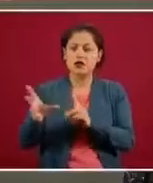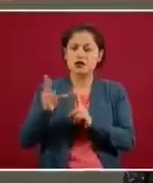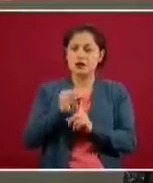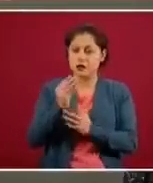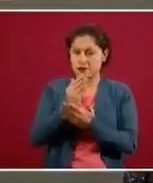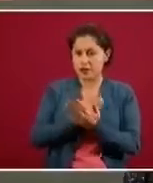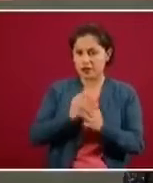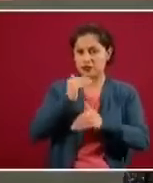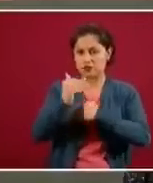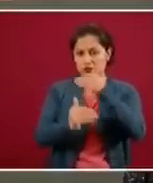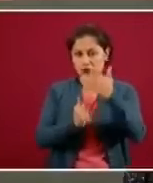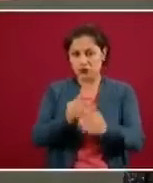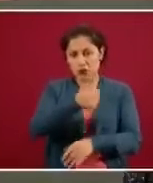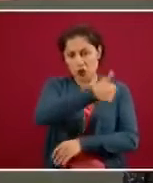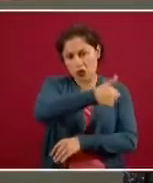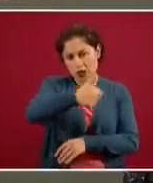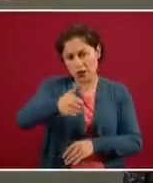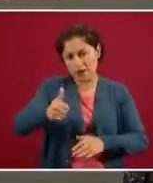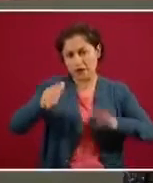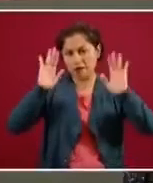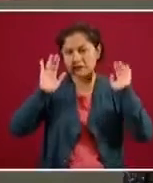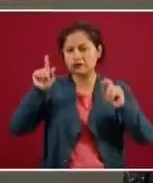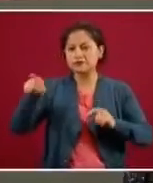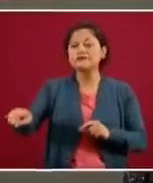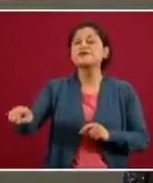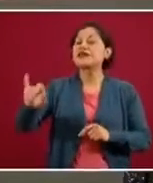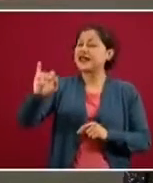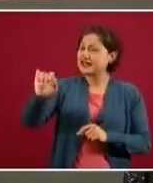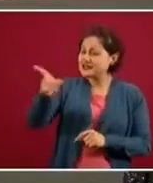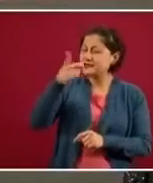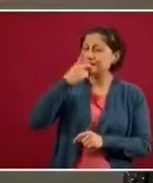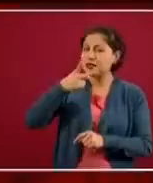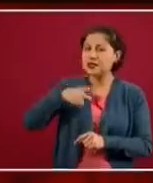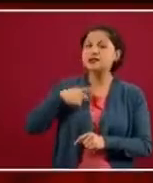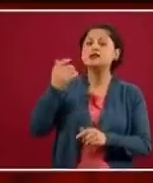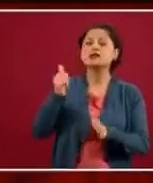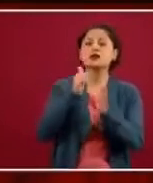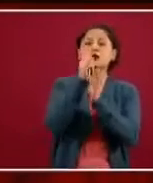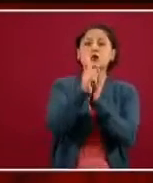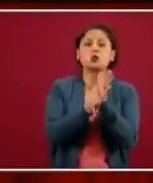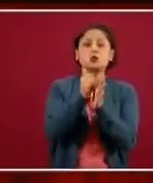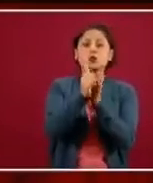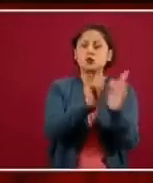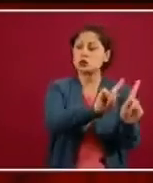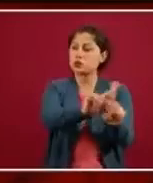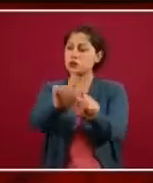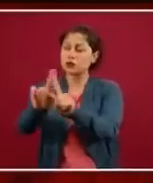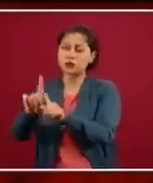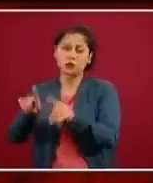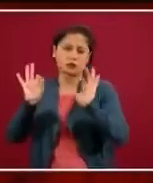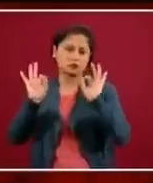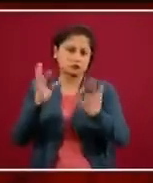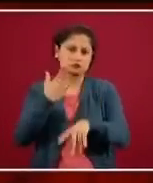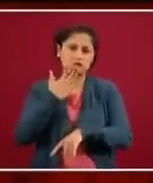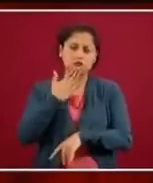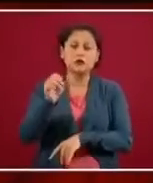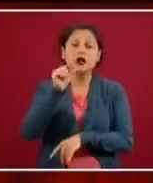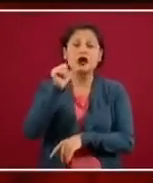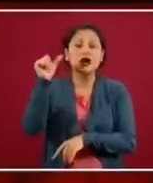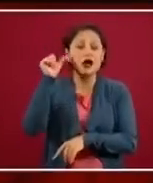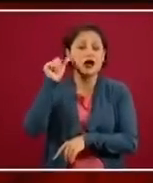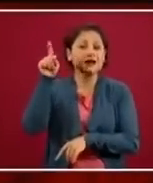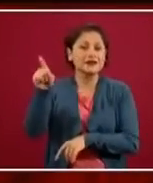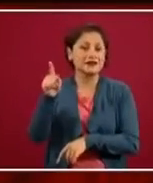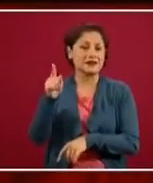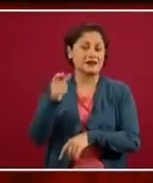Gracias. Tutoriales, qué bueno que lo menciona, claro que los hay. Ayer mismo los colegas psiquiatras hablaron de tutoriales en